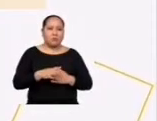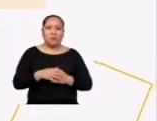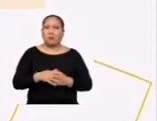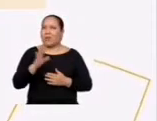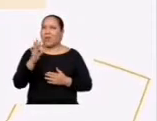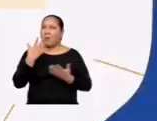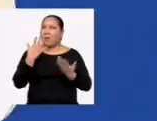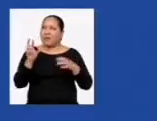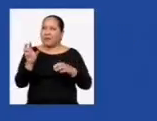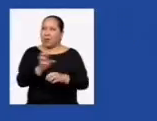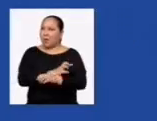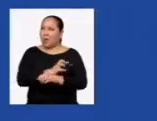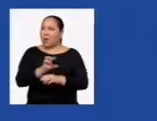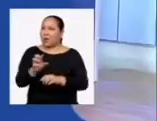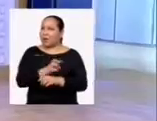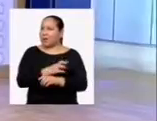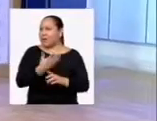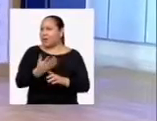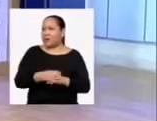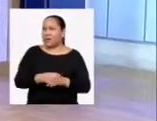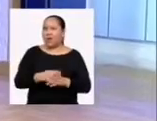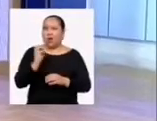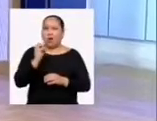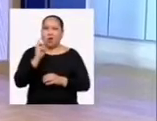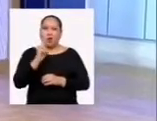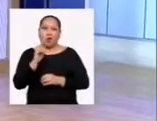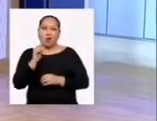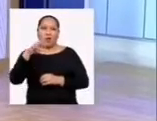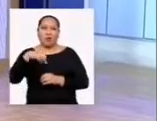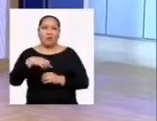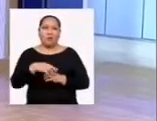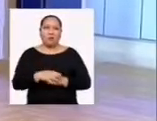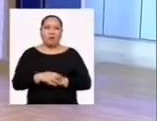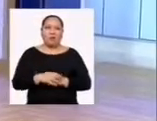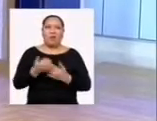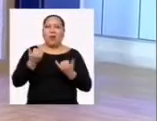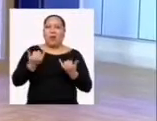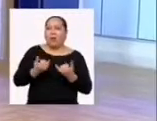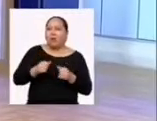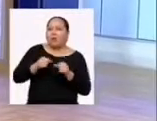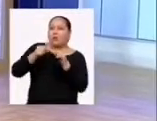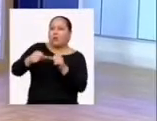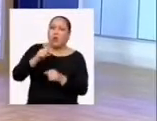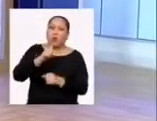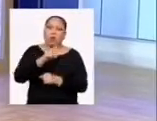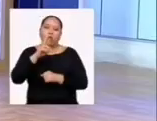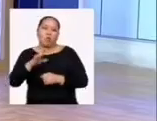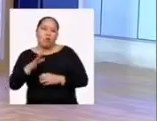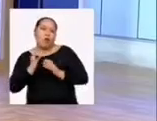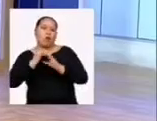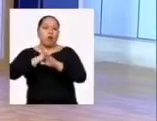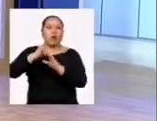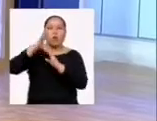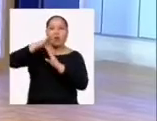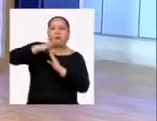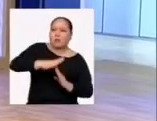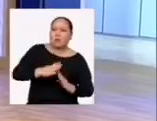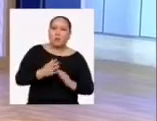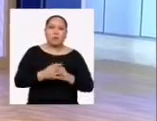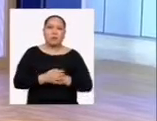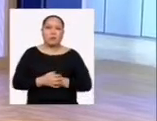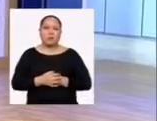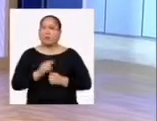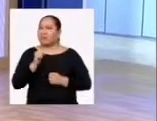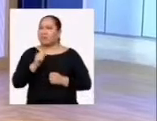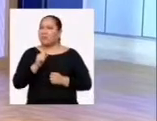a poesía o como a rap. A continuación vamos 1-2 contra la discriminación.